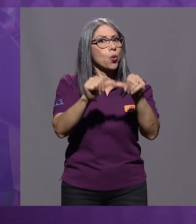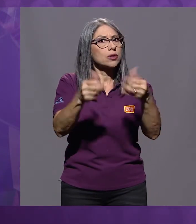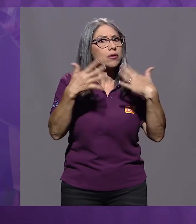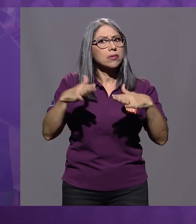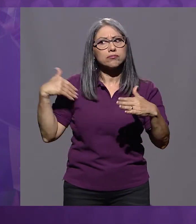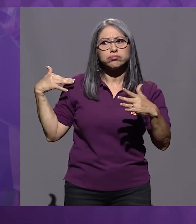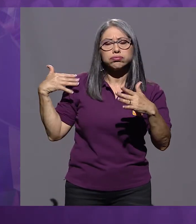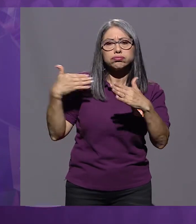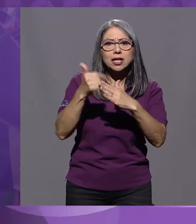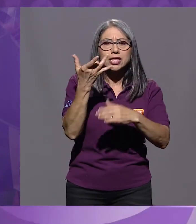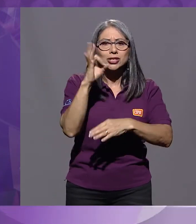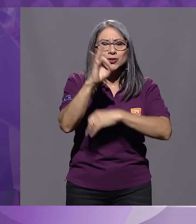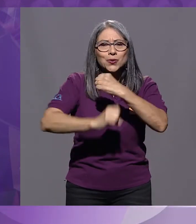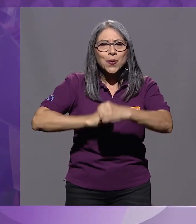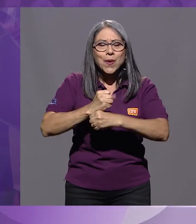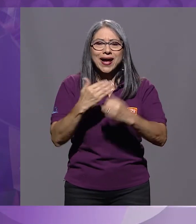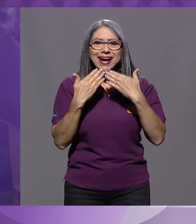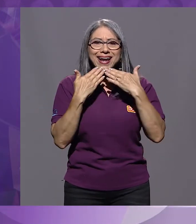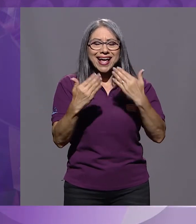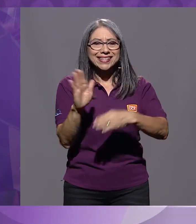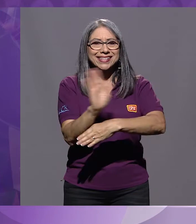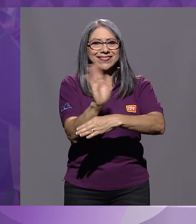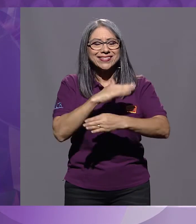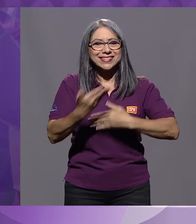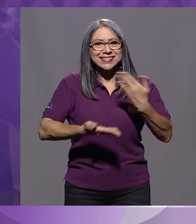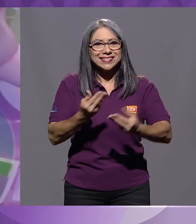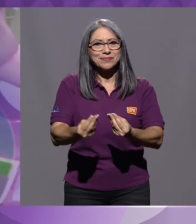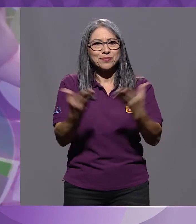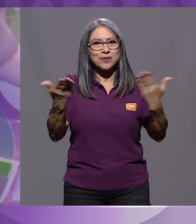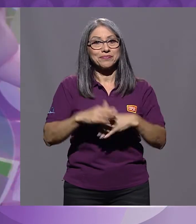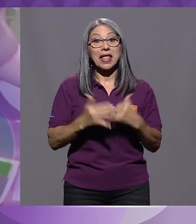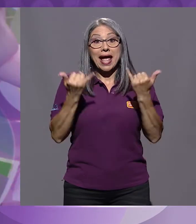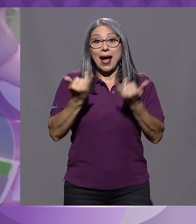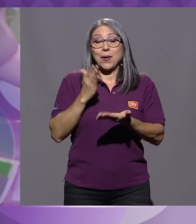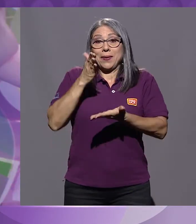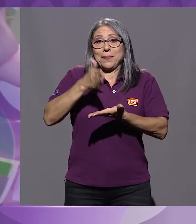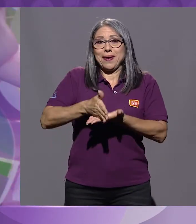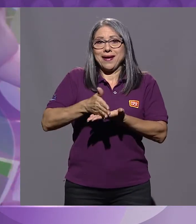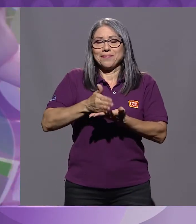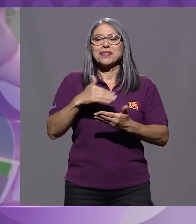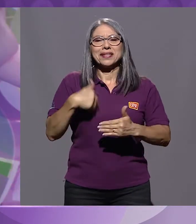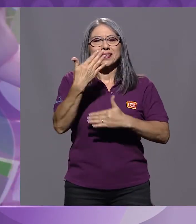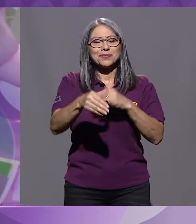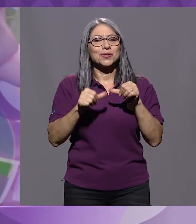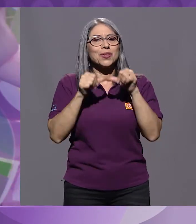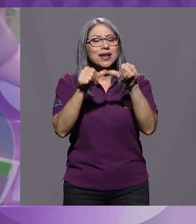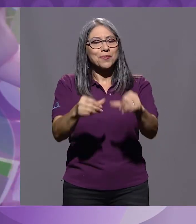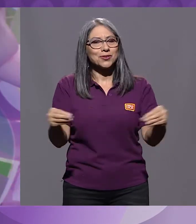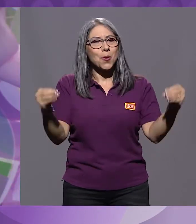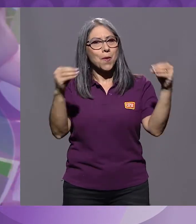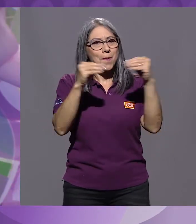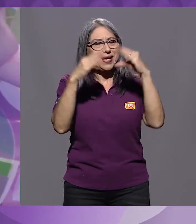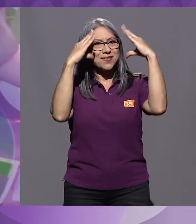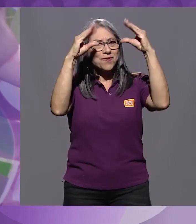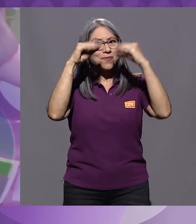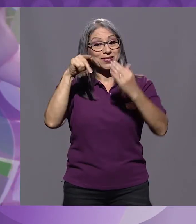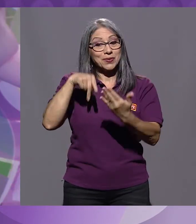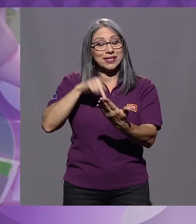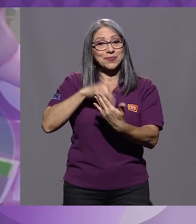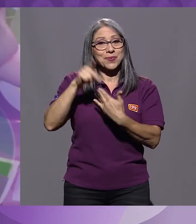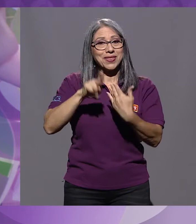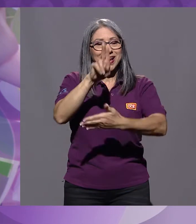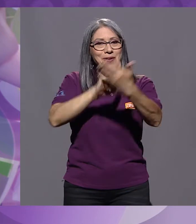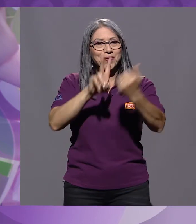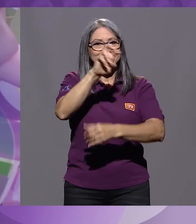después de 18 años gracias a la televisión de servicio público. Vamos a una pausa, pero pronto estaremos de regreso con más de esta producción